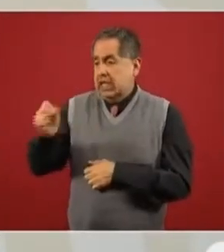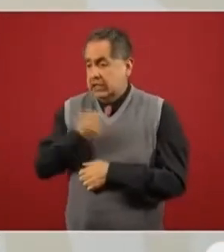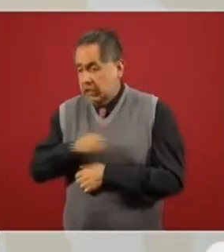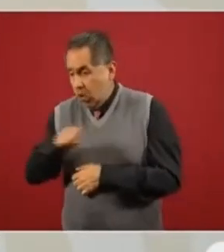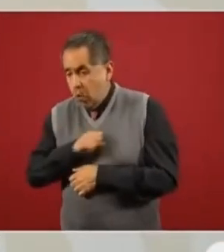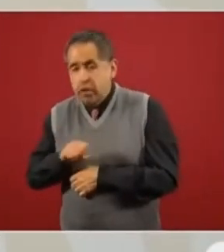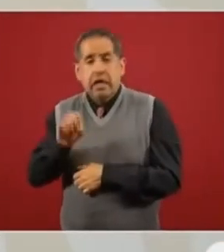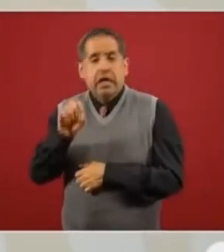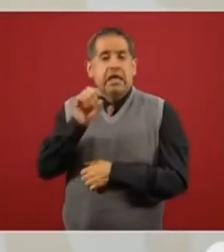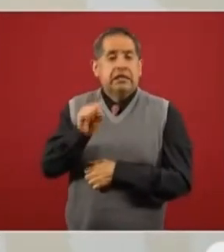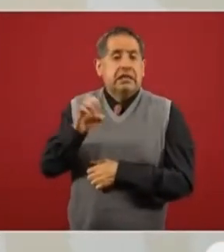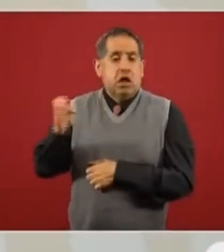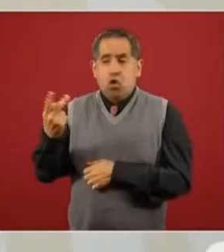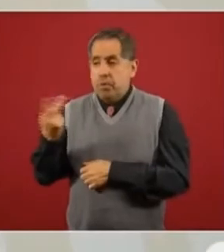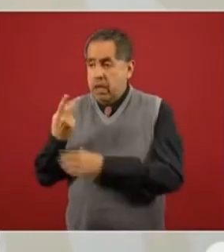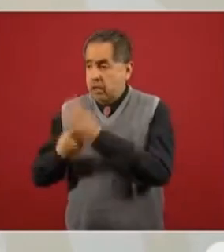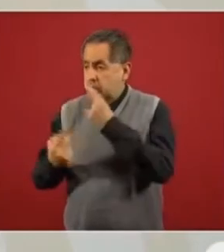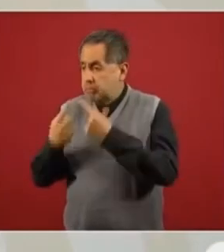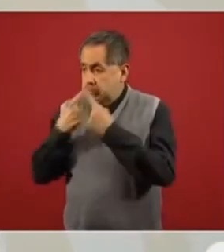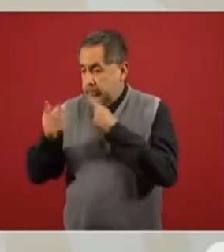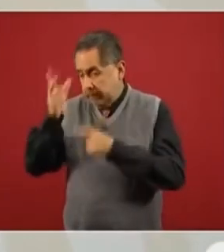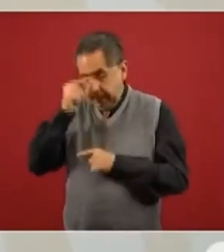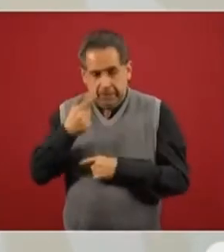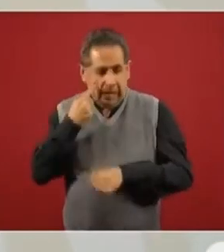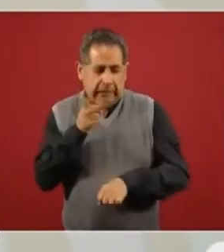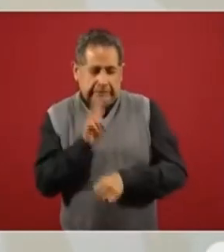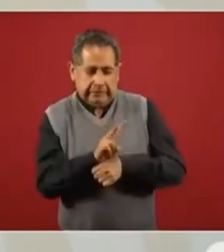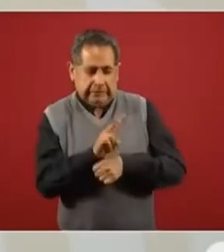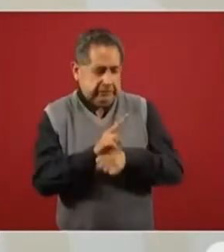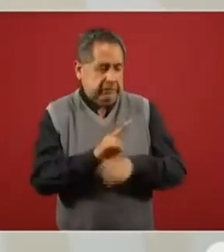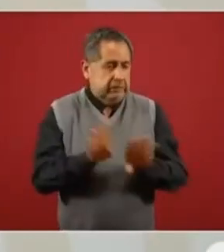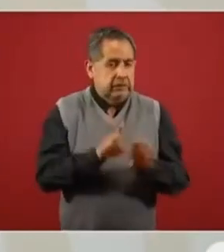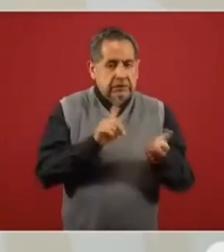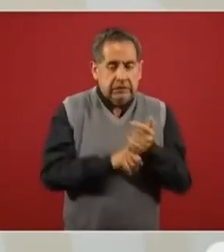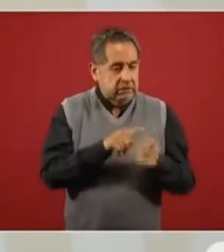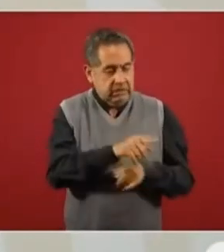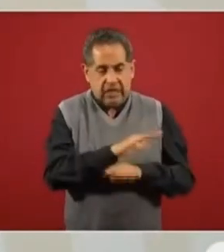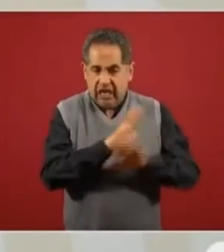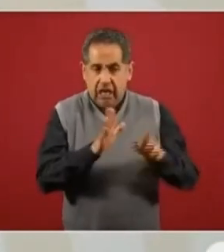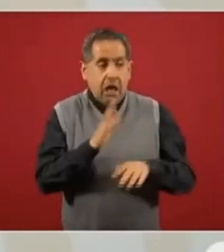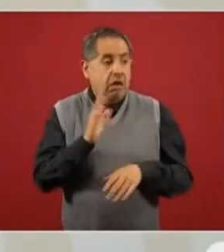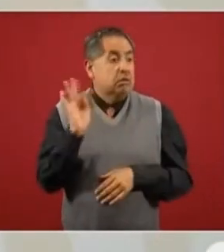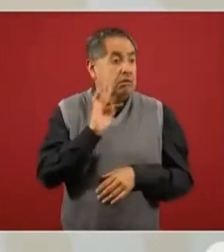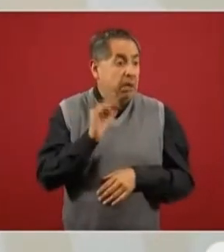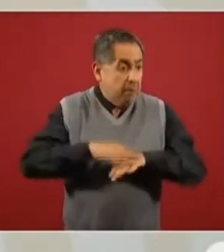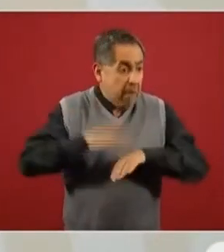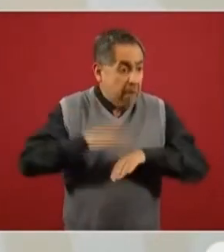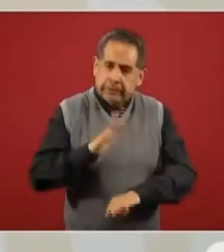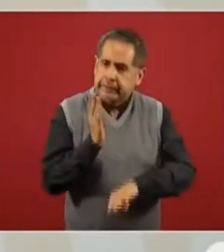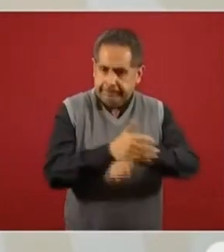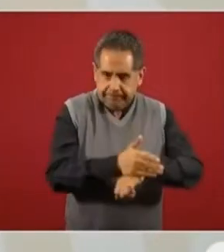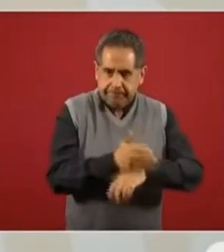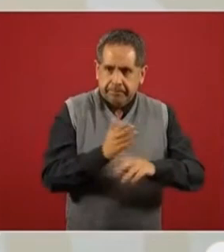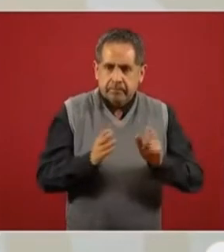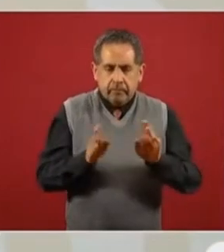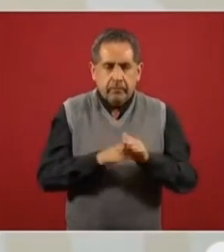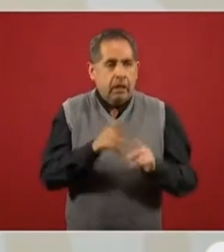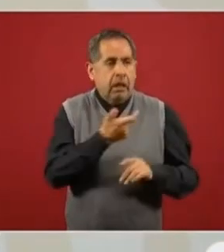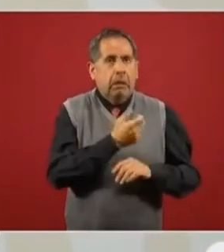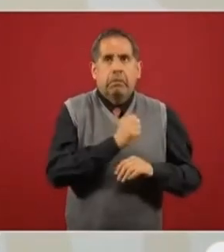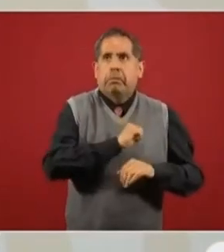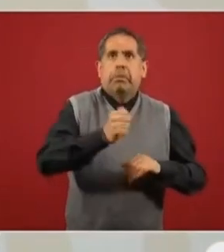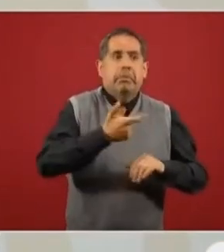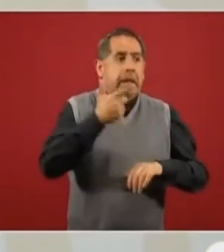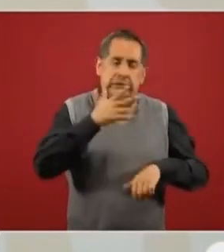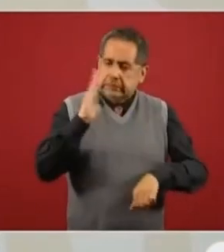los instrumentos muy importantes para lograr la supervisión y, en su caso, sanción de los excedentes de